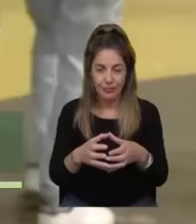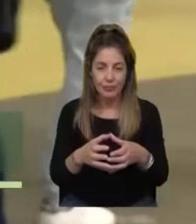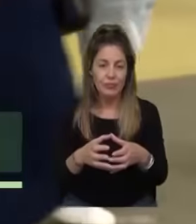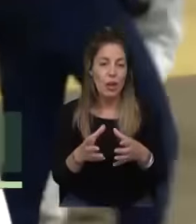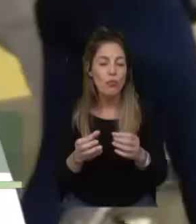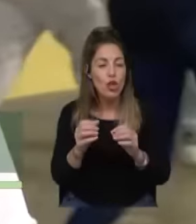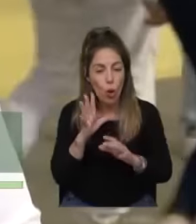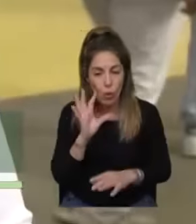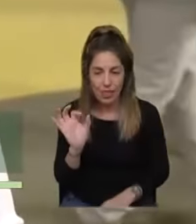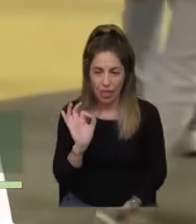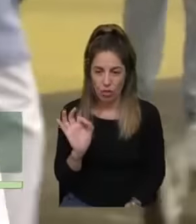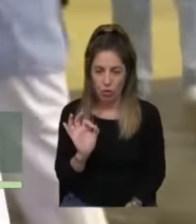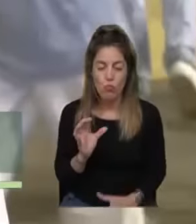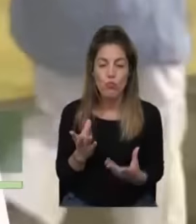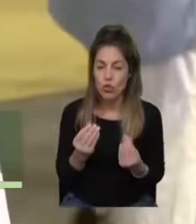mucha cautela,